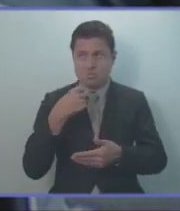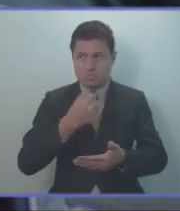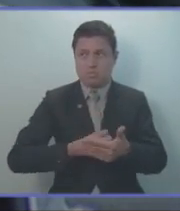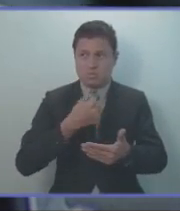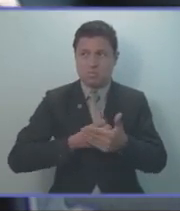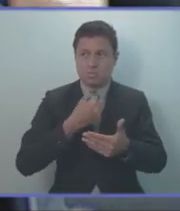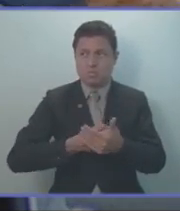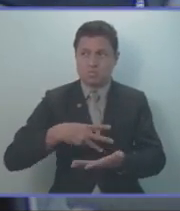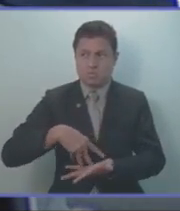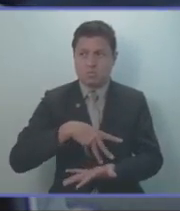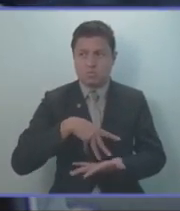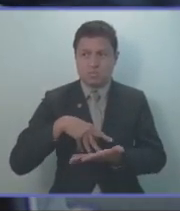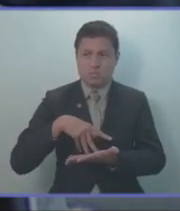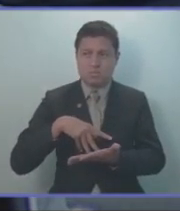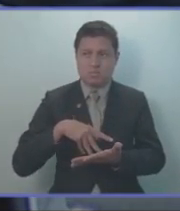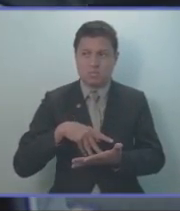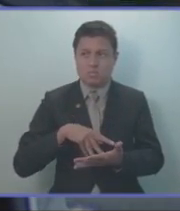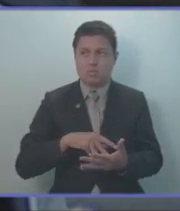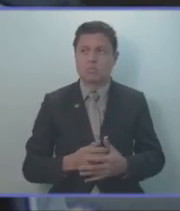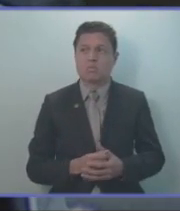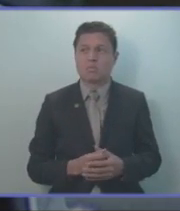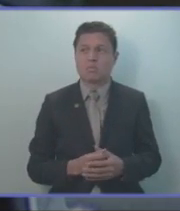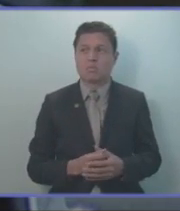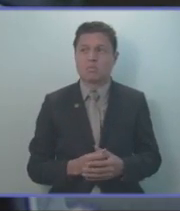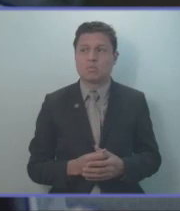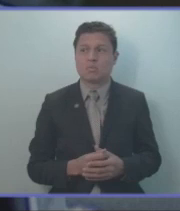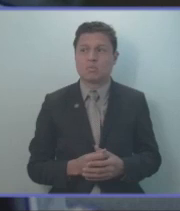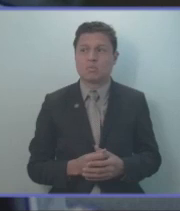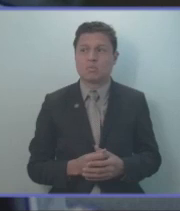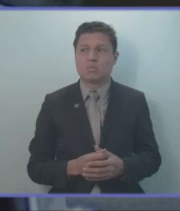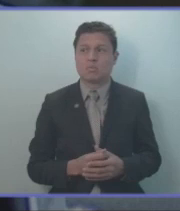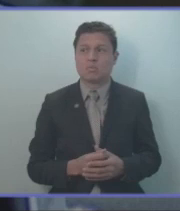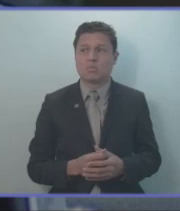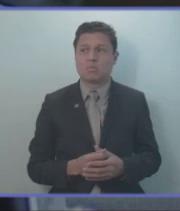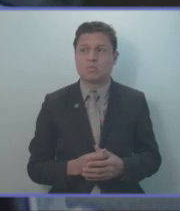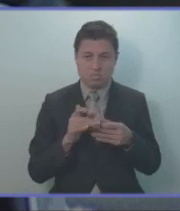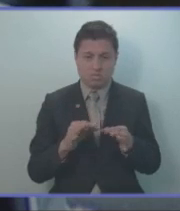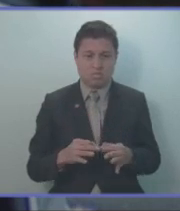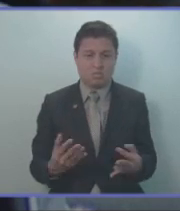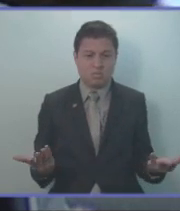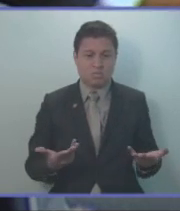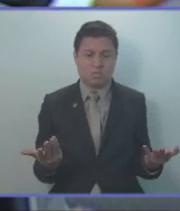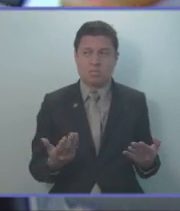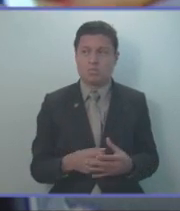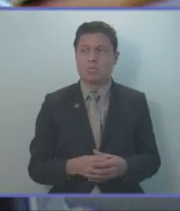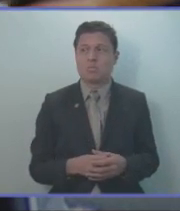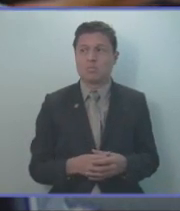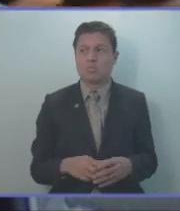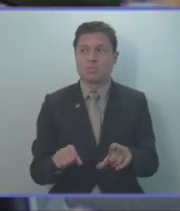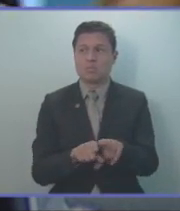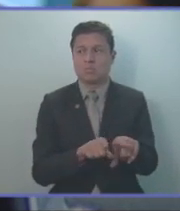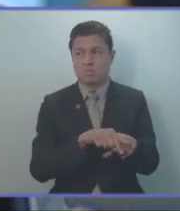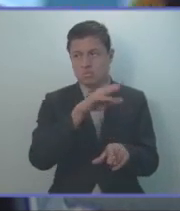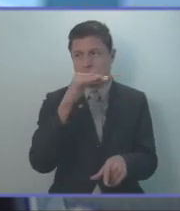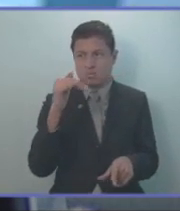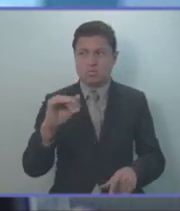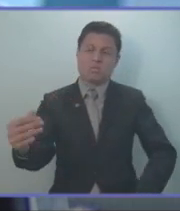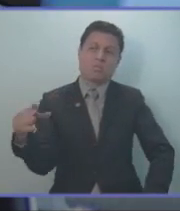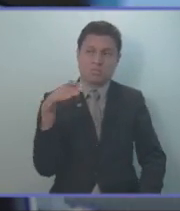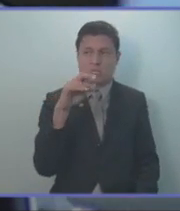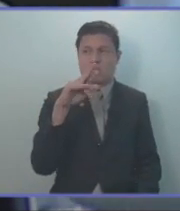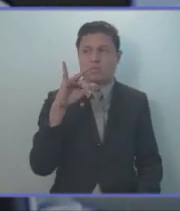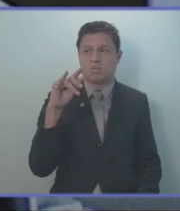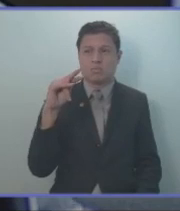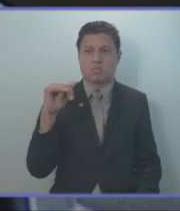pueblo venezolano y condenando el acoso a la oposición ocurrida en la hermana República Bolivariana